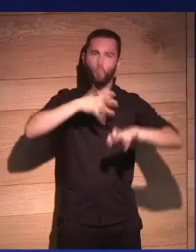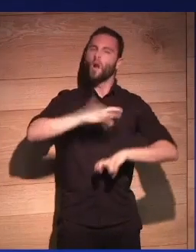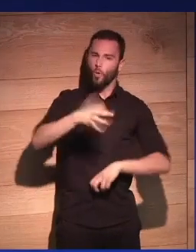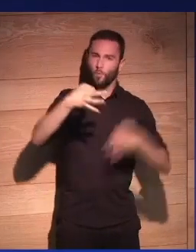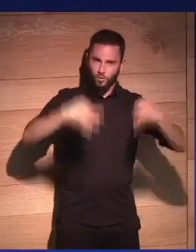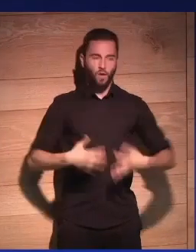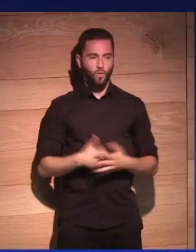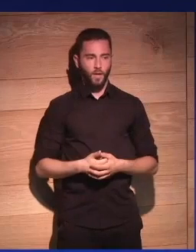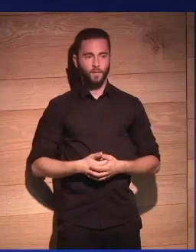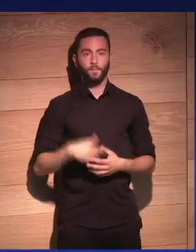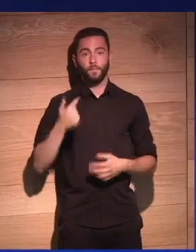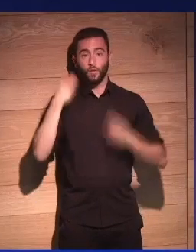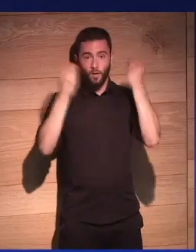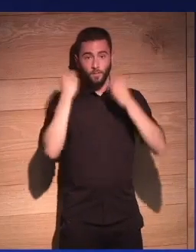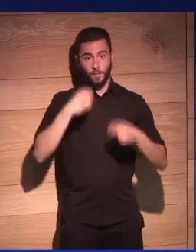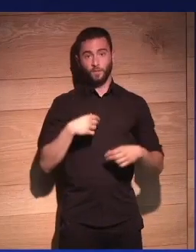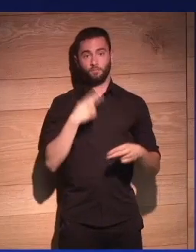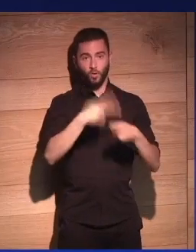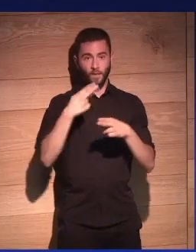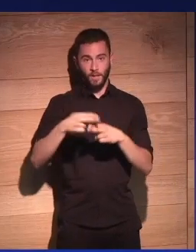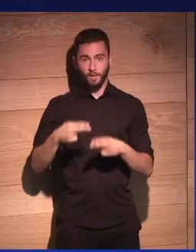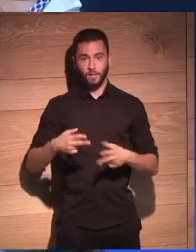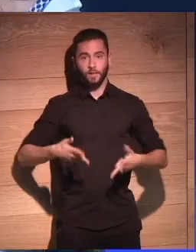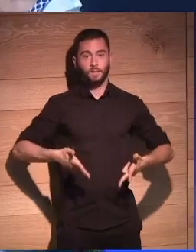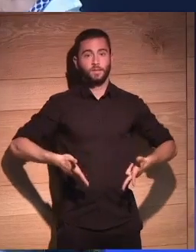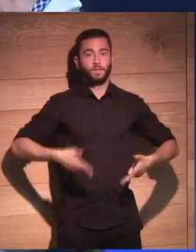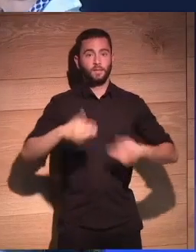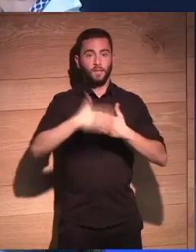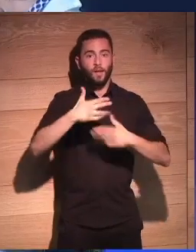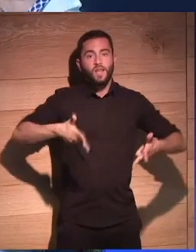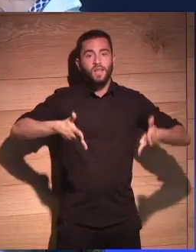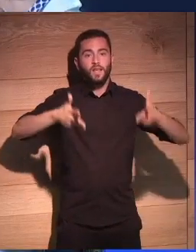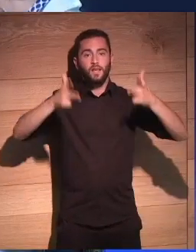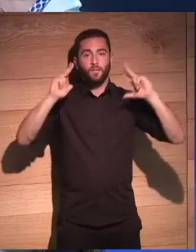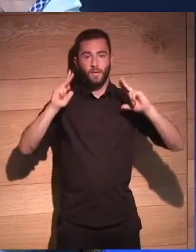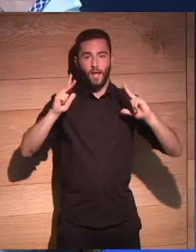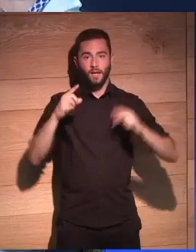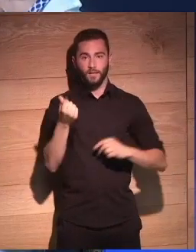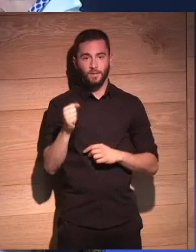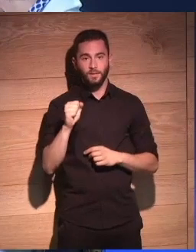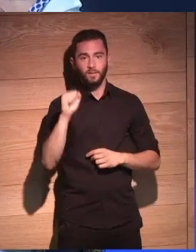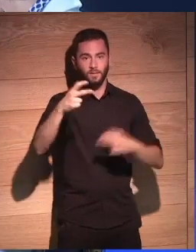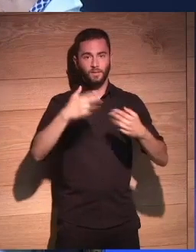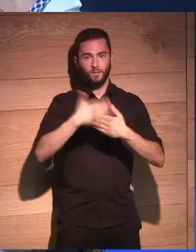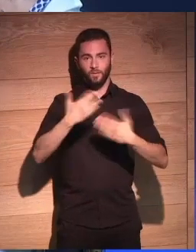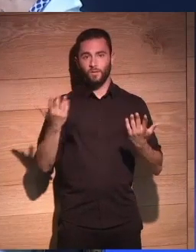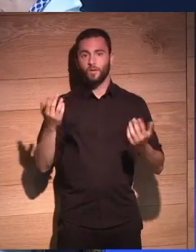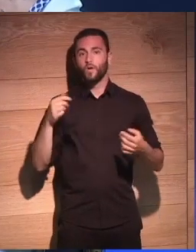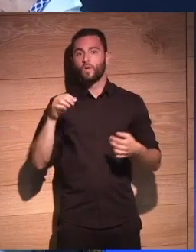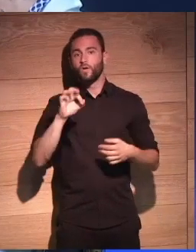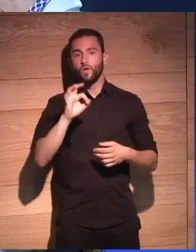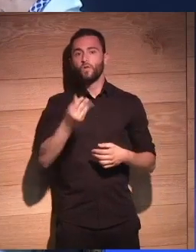Sí. No, yo creo que las políticas neoliberales, el turbocapitalismo, el turboconsumismo, bueno, le hace daño a todo,